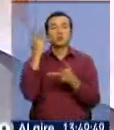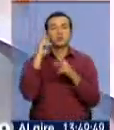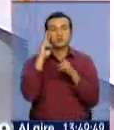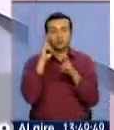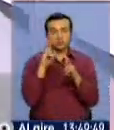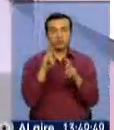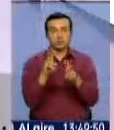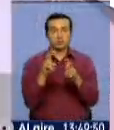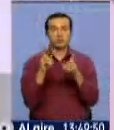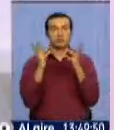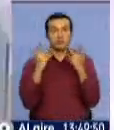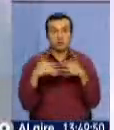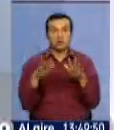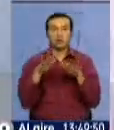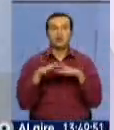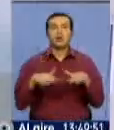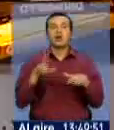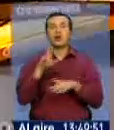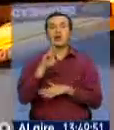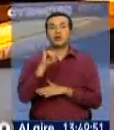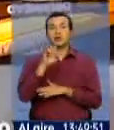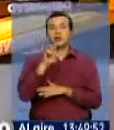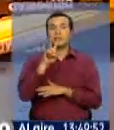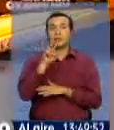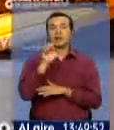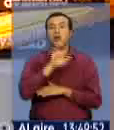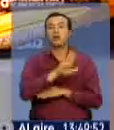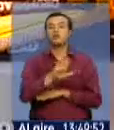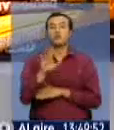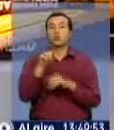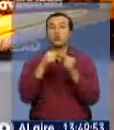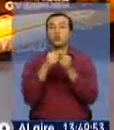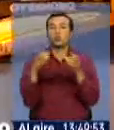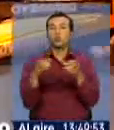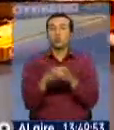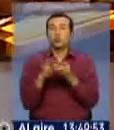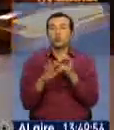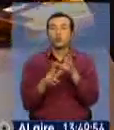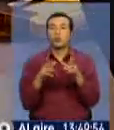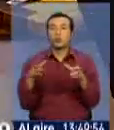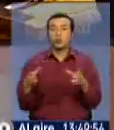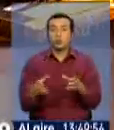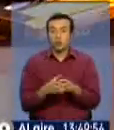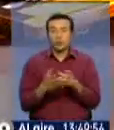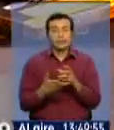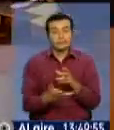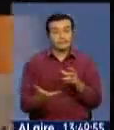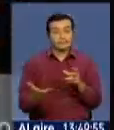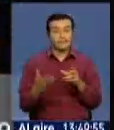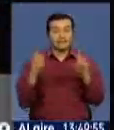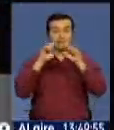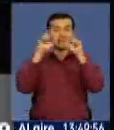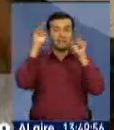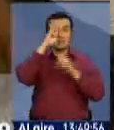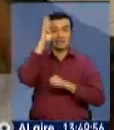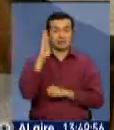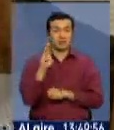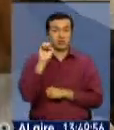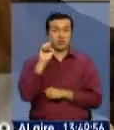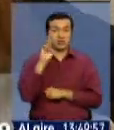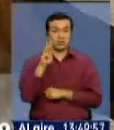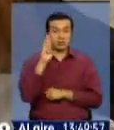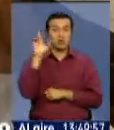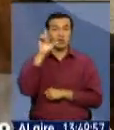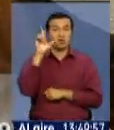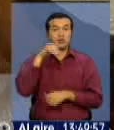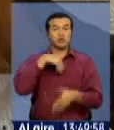las investigaciones que involucran a Rivera en el presunto delito de asociación ilícita por la trama de corrupción de Odebrecht. El día lunes